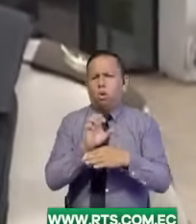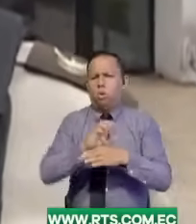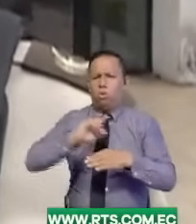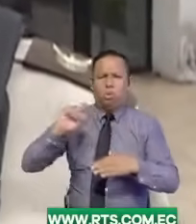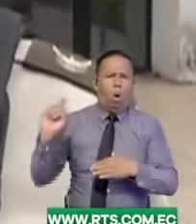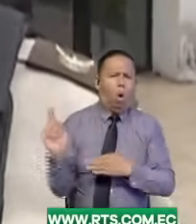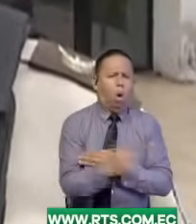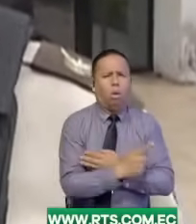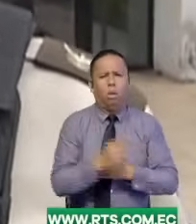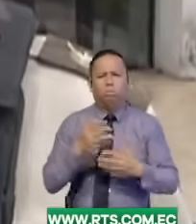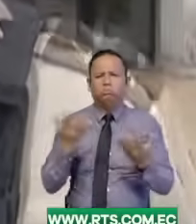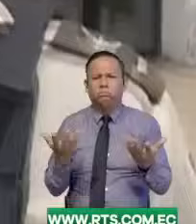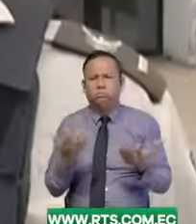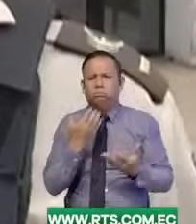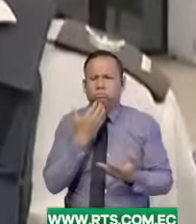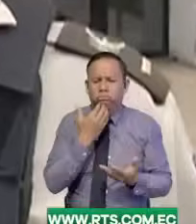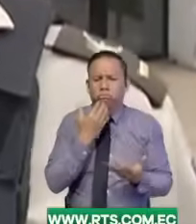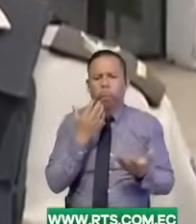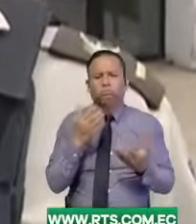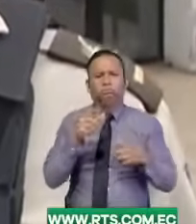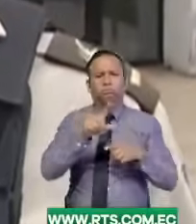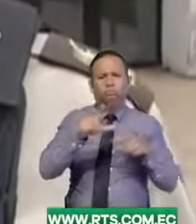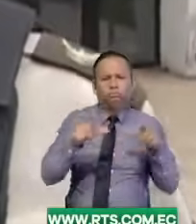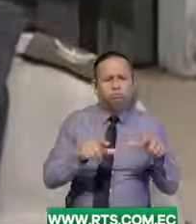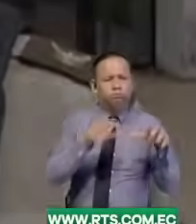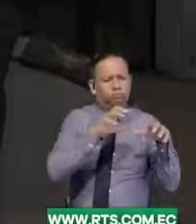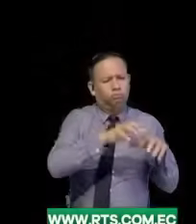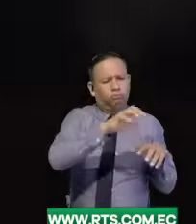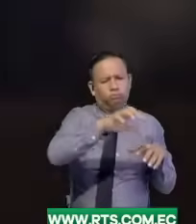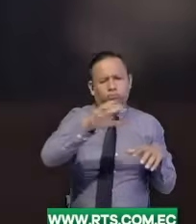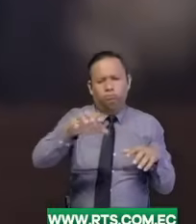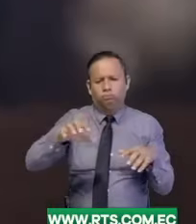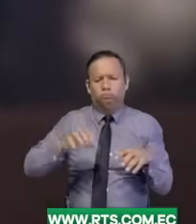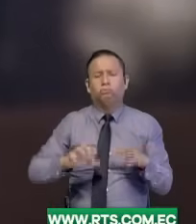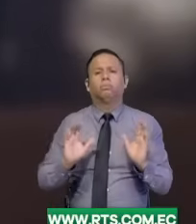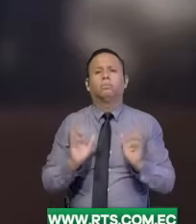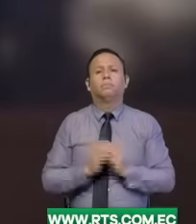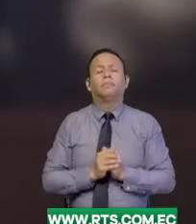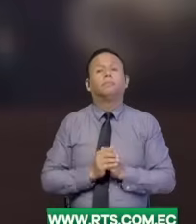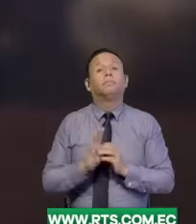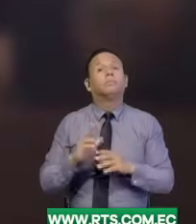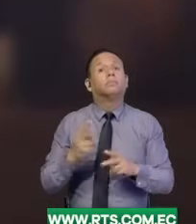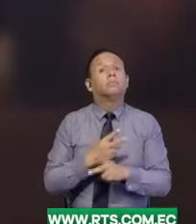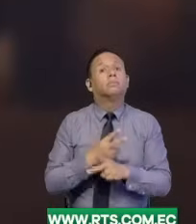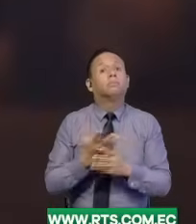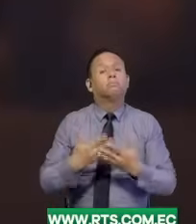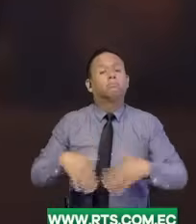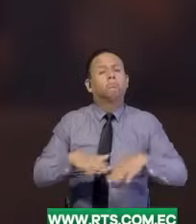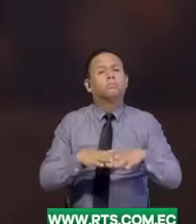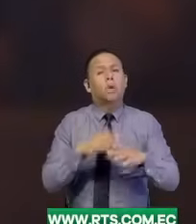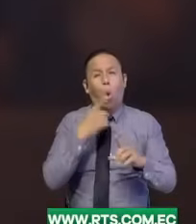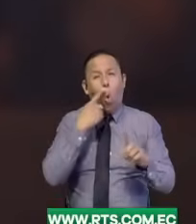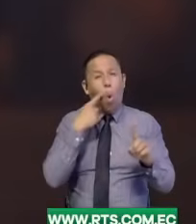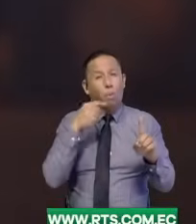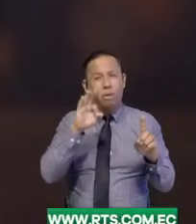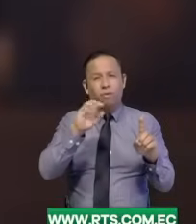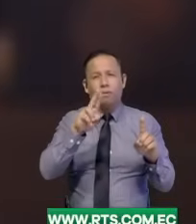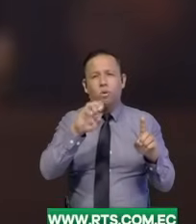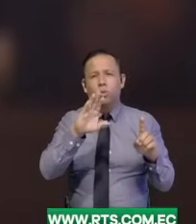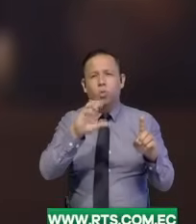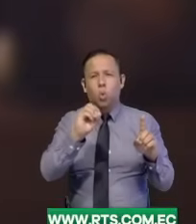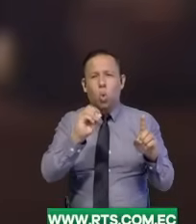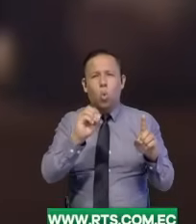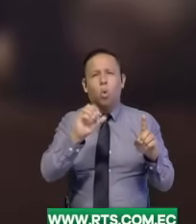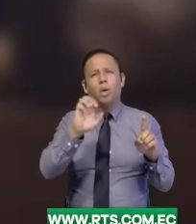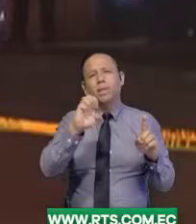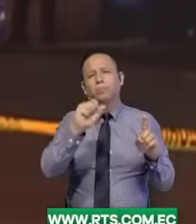Quienes están por territorio de microtráfico. Producto de los disparos, Fausto Espinosa Arellano, de